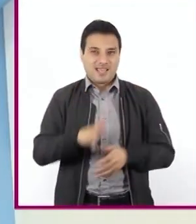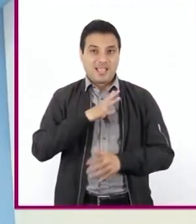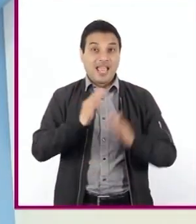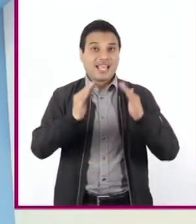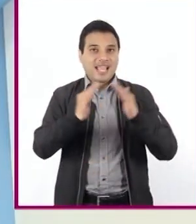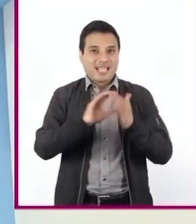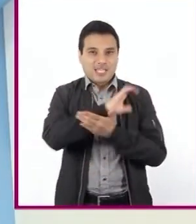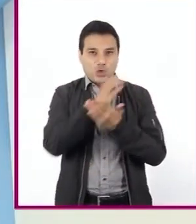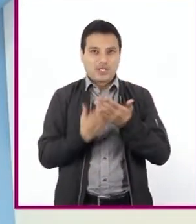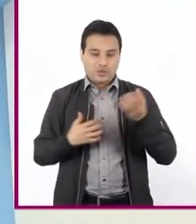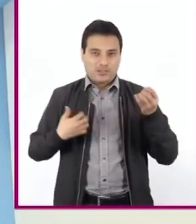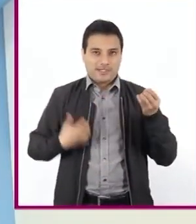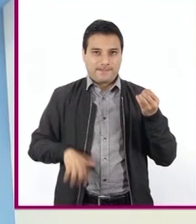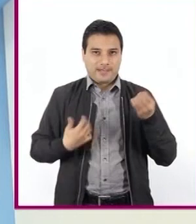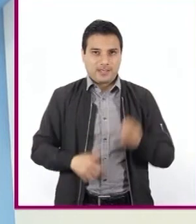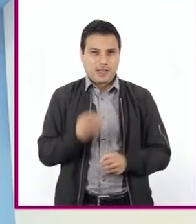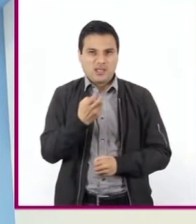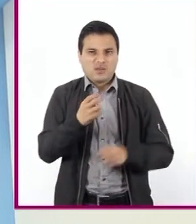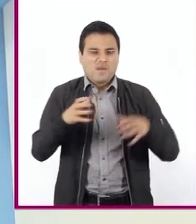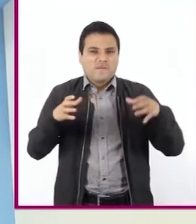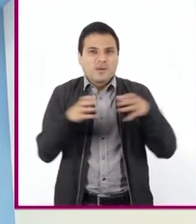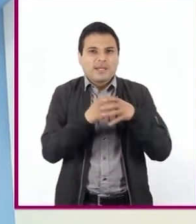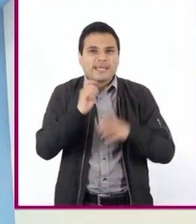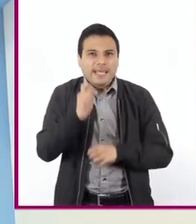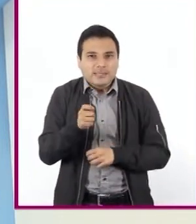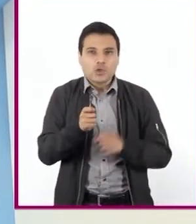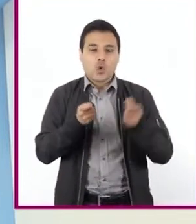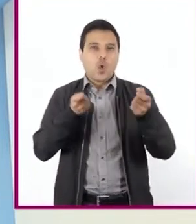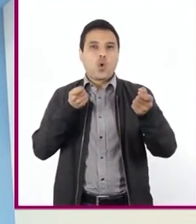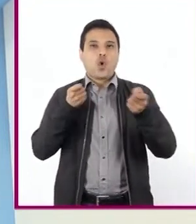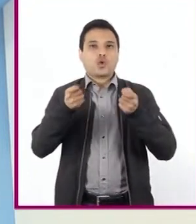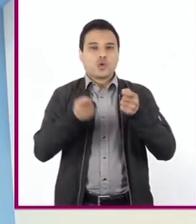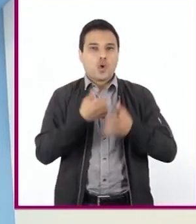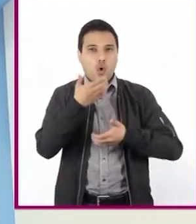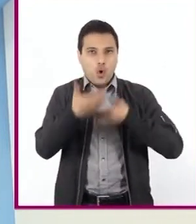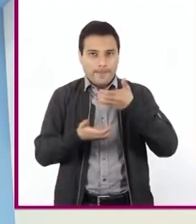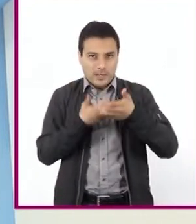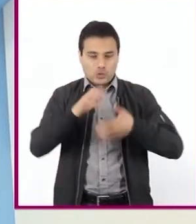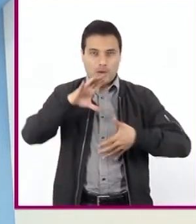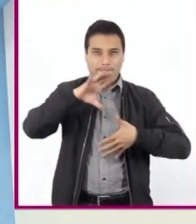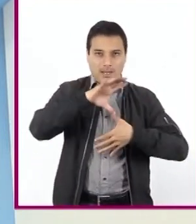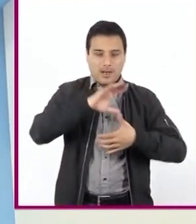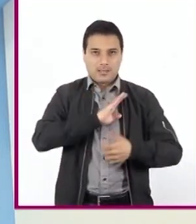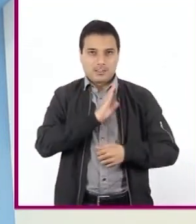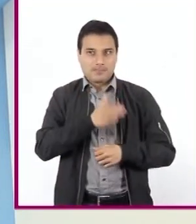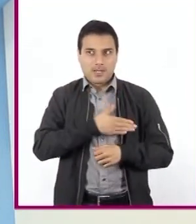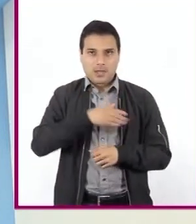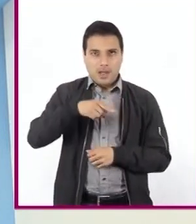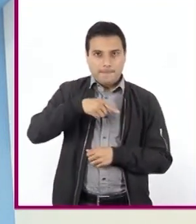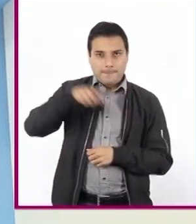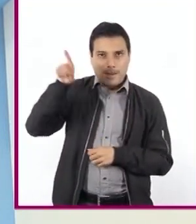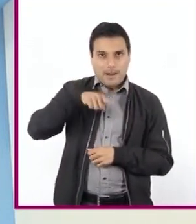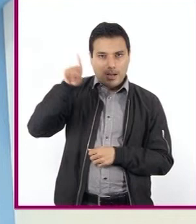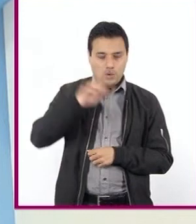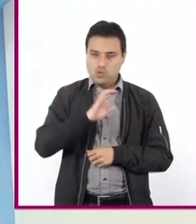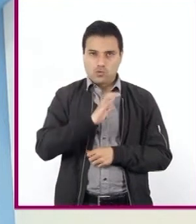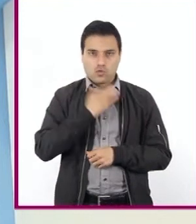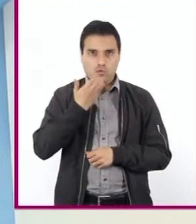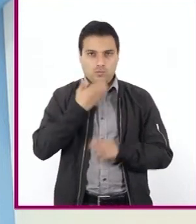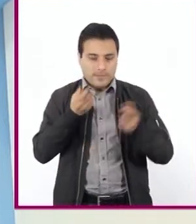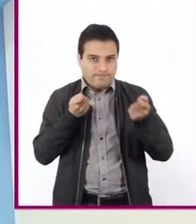Sevilla, un órgano de control regulador del comercio americano que llegaba por la ruta del